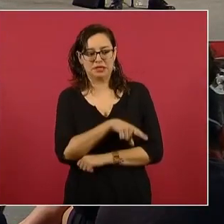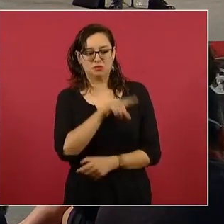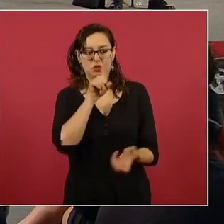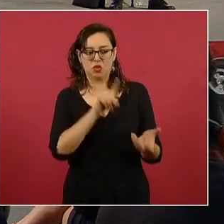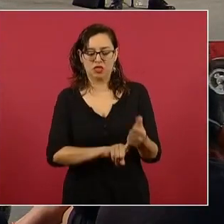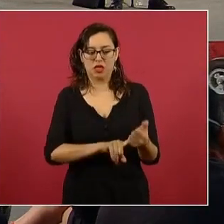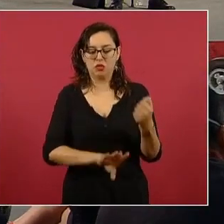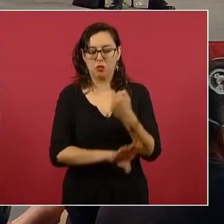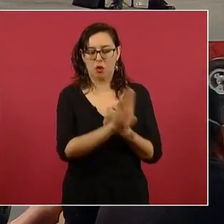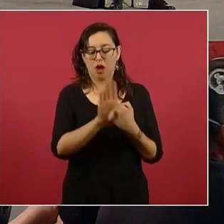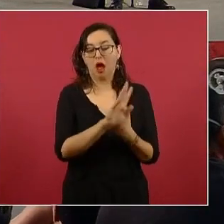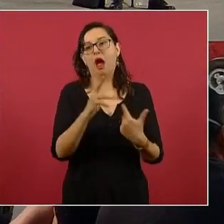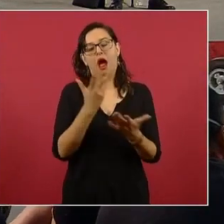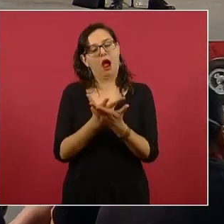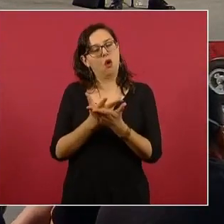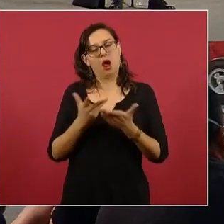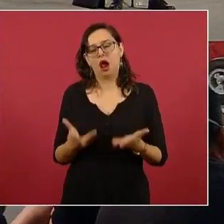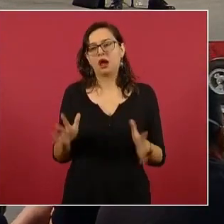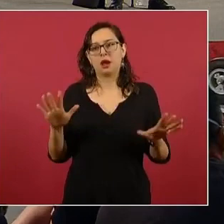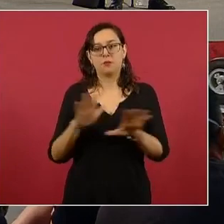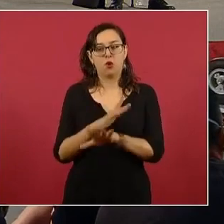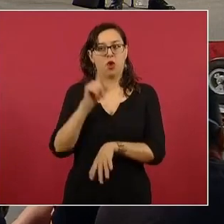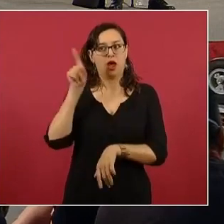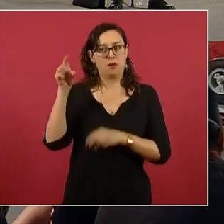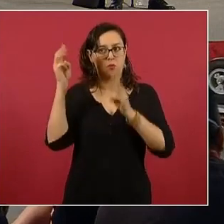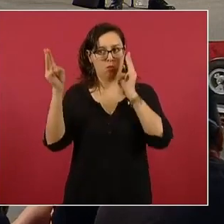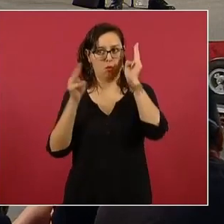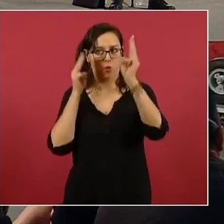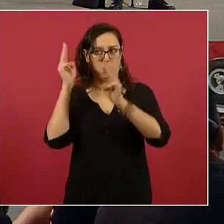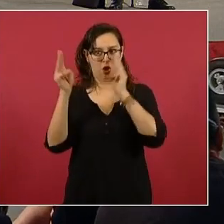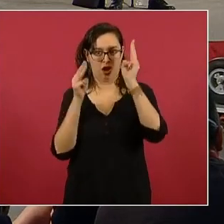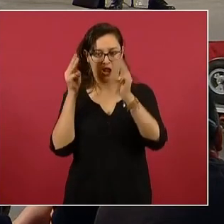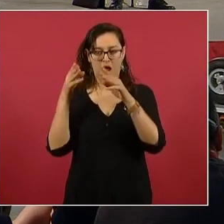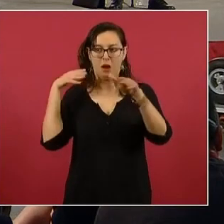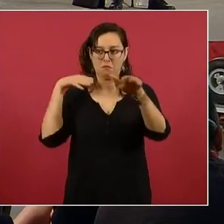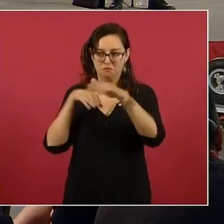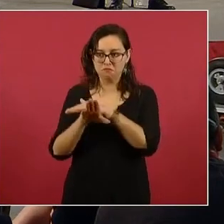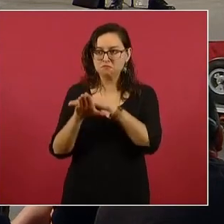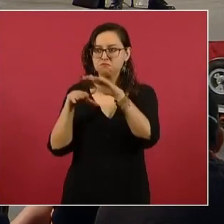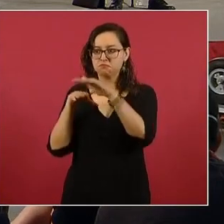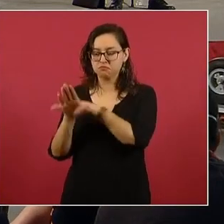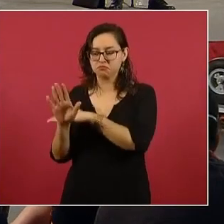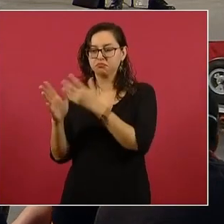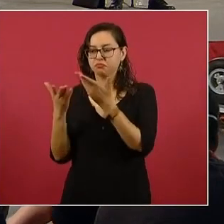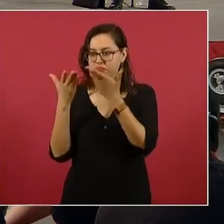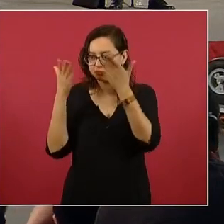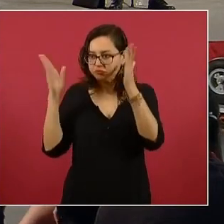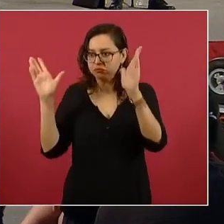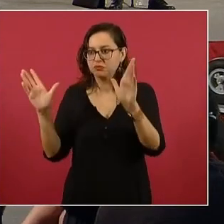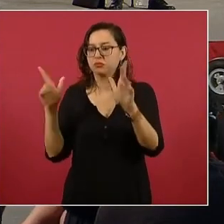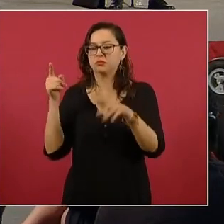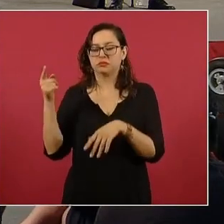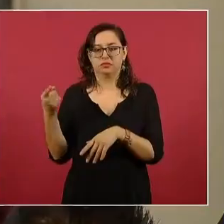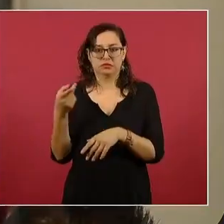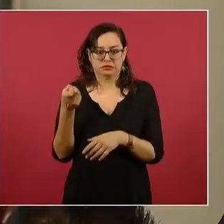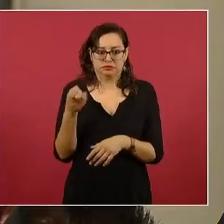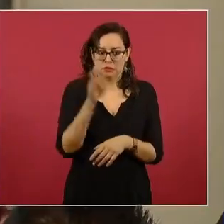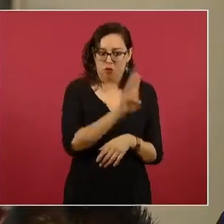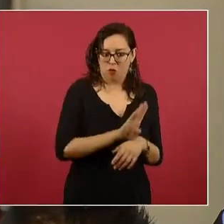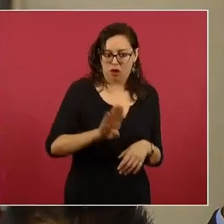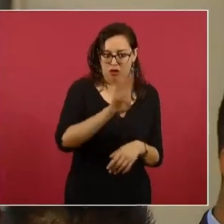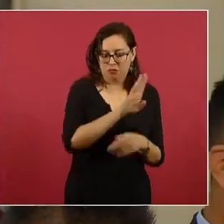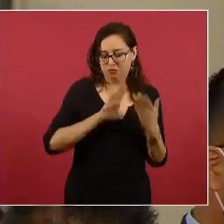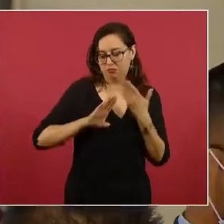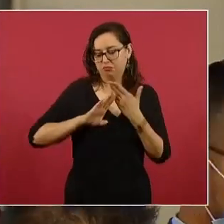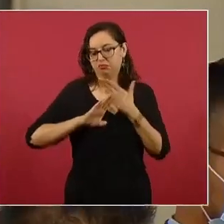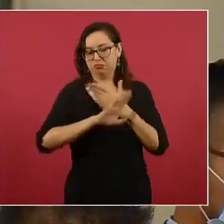hoy Complejo Cultural Los Pinos, espacio del pueblo, contrapuesto a esa época de esoterismo, frivolidad y poder,